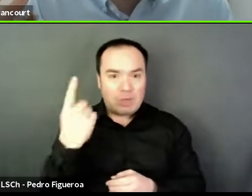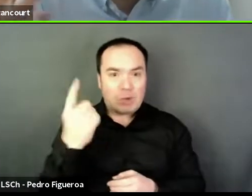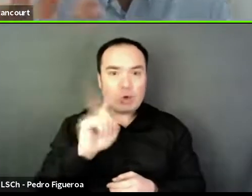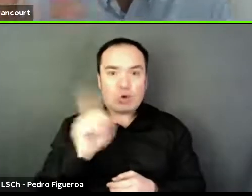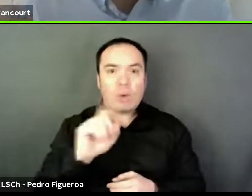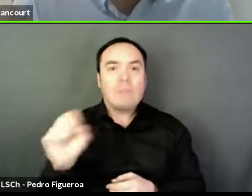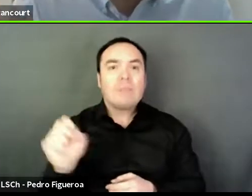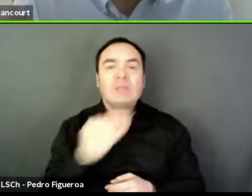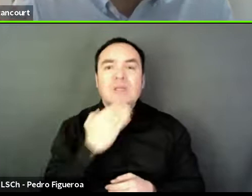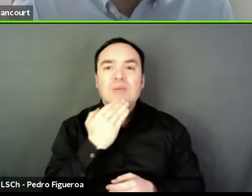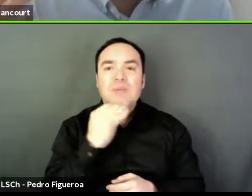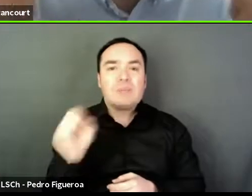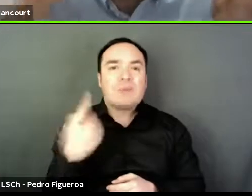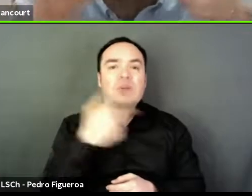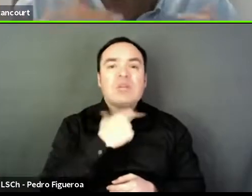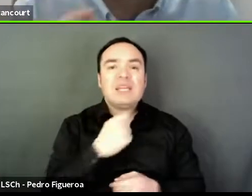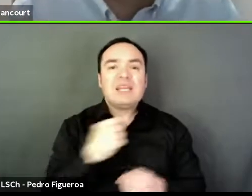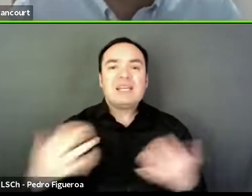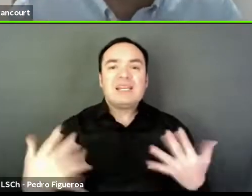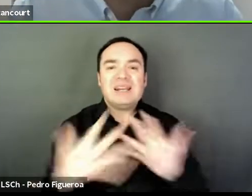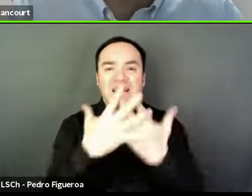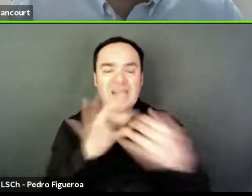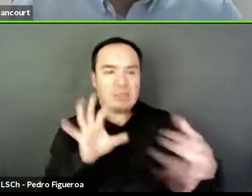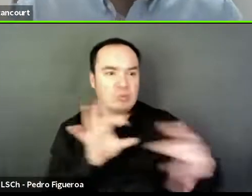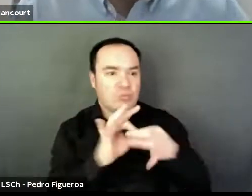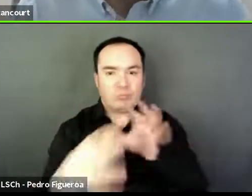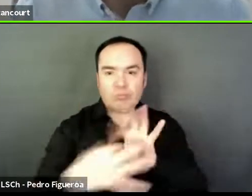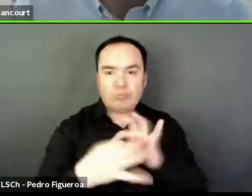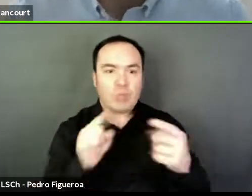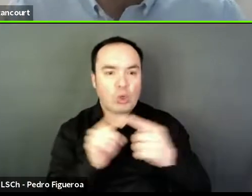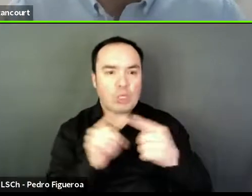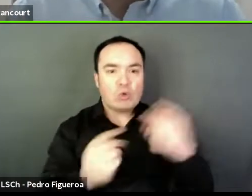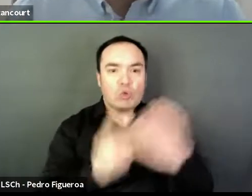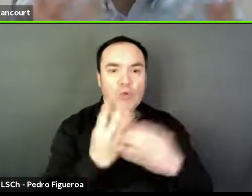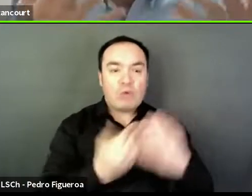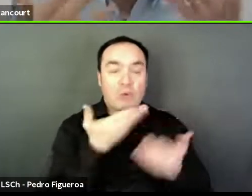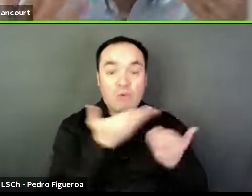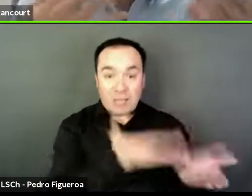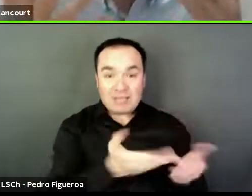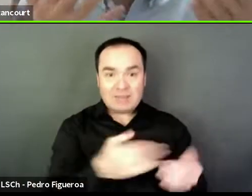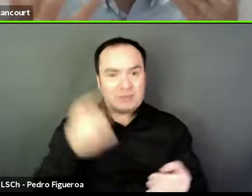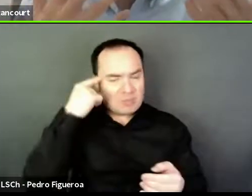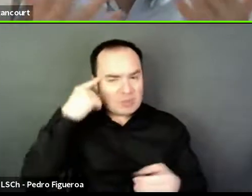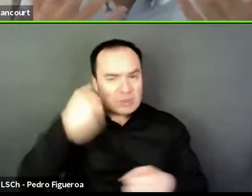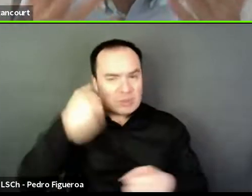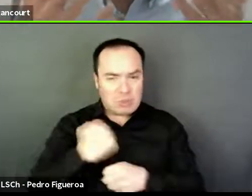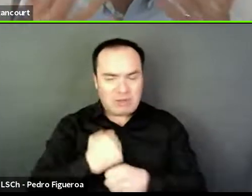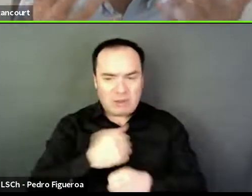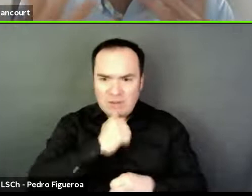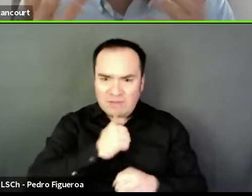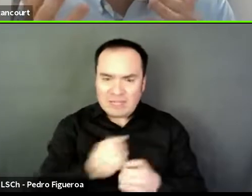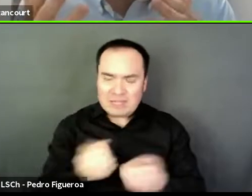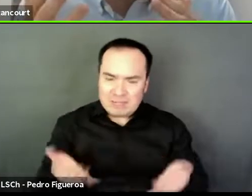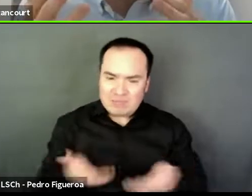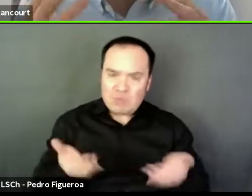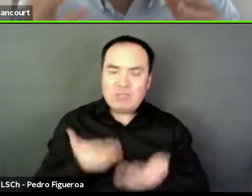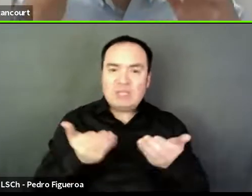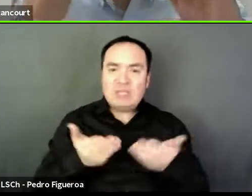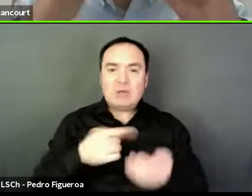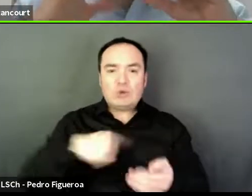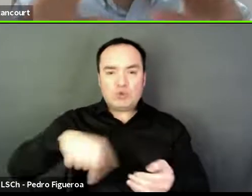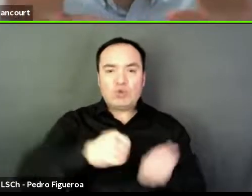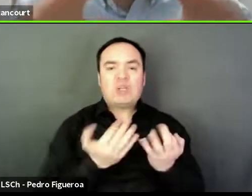querían poder acceder a retos estamos abriendo hay un trabajo yo creo que tenemos que tener estrategias y herramientas